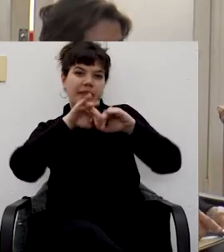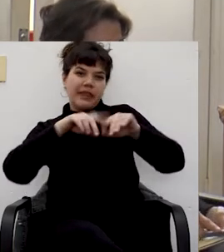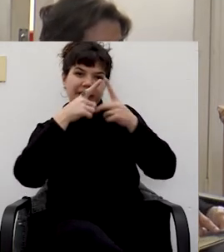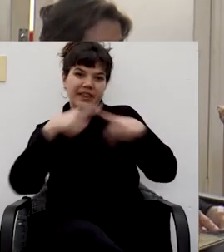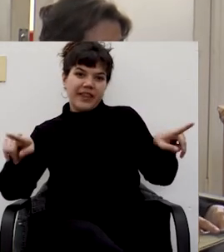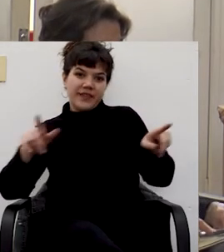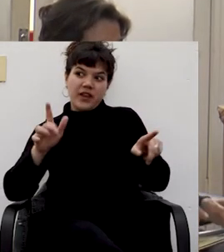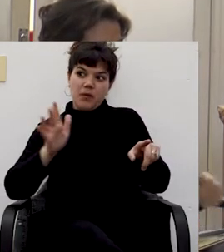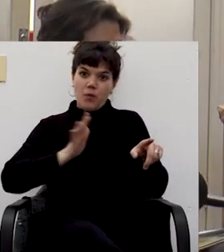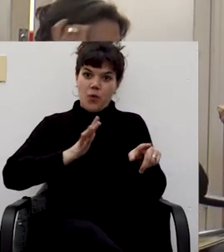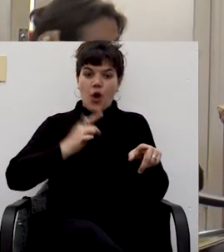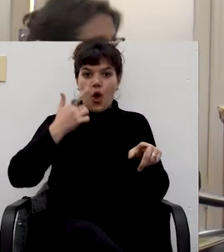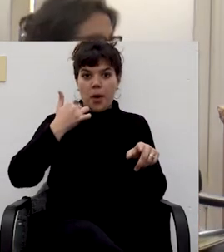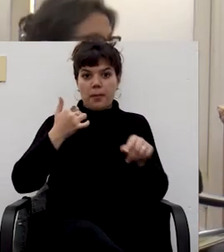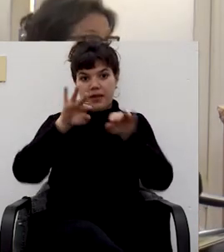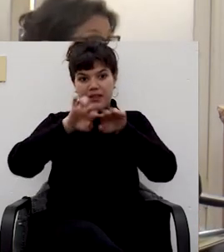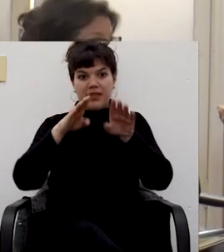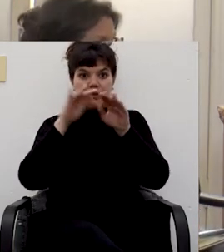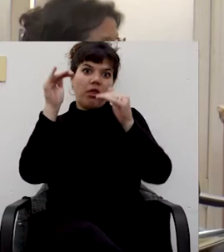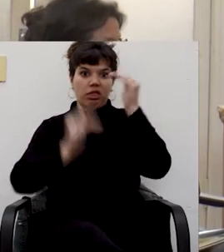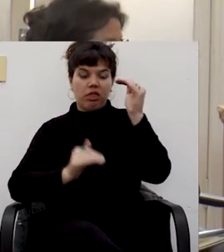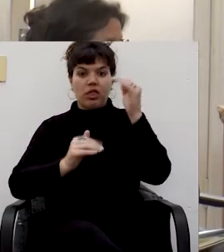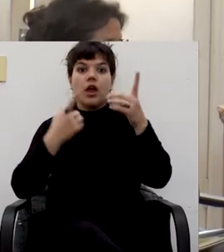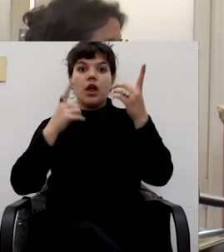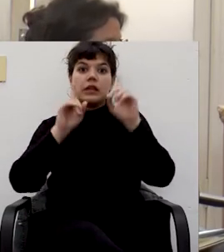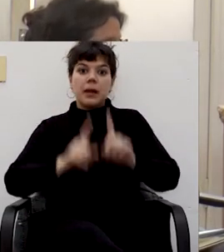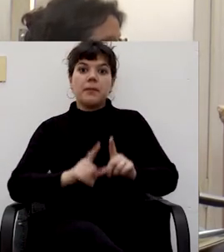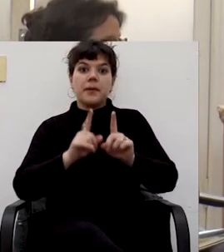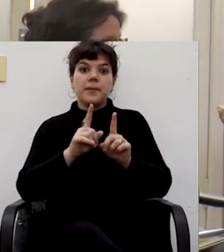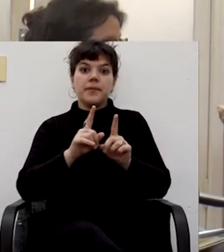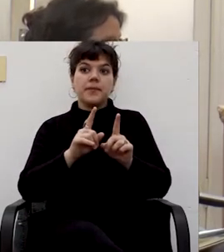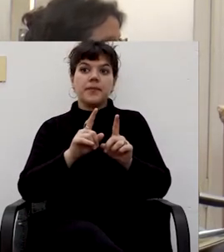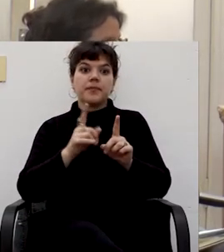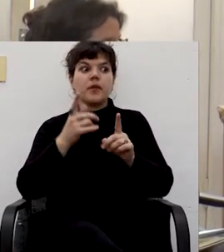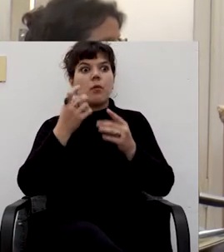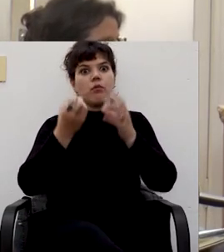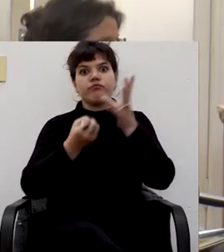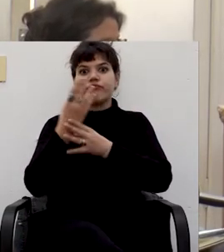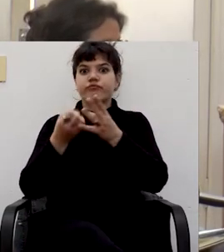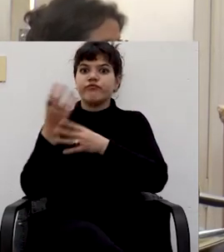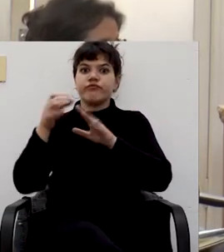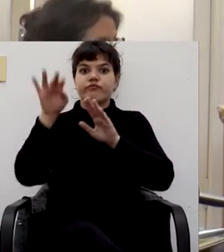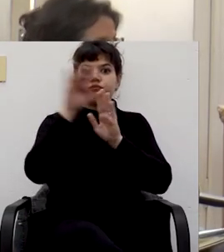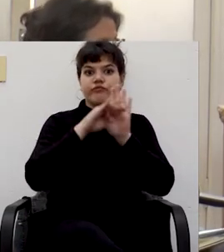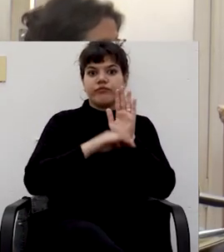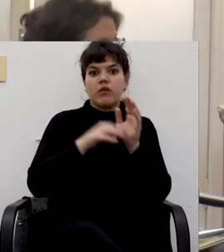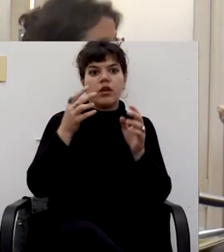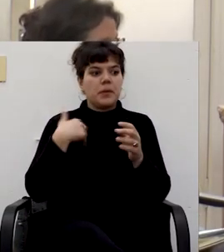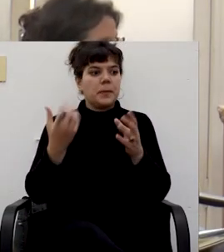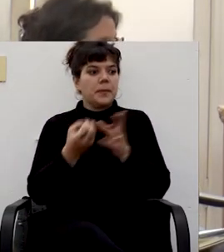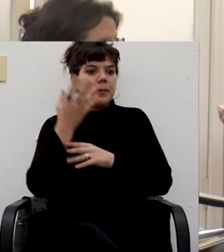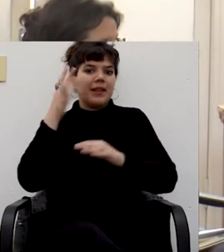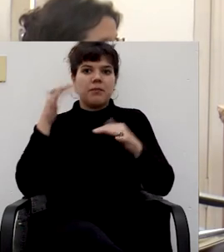diferencias entre varones y mujeres y poder después, a partir de que tenemos esos diagnósticos, generar planes de acción para corregir